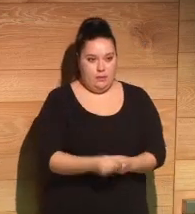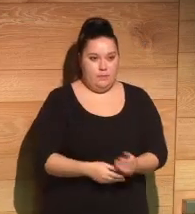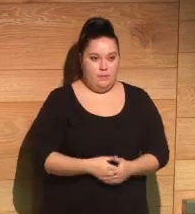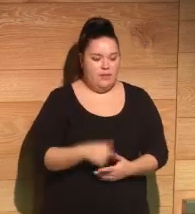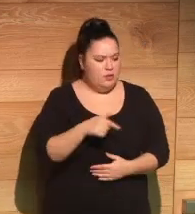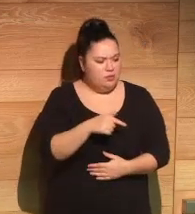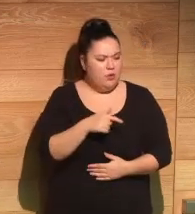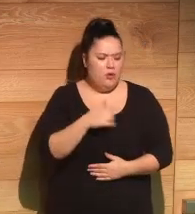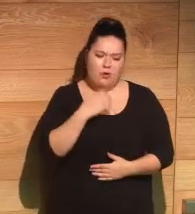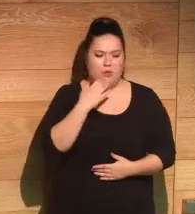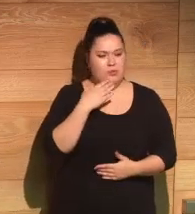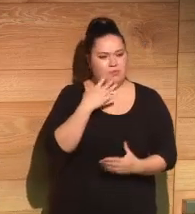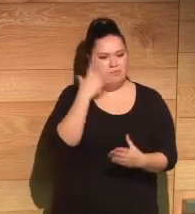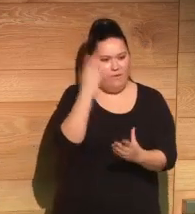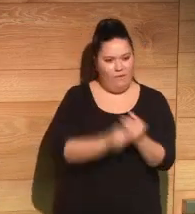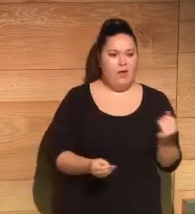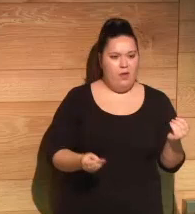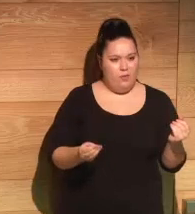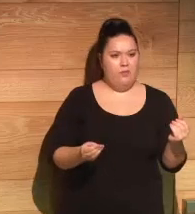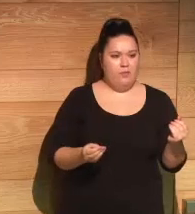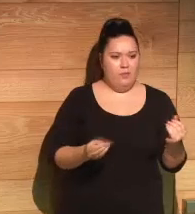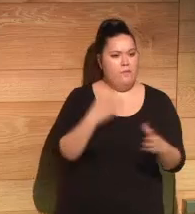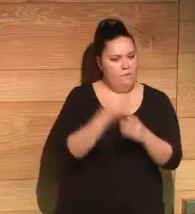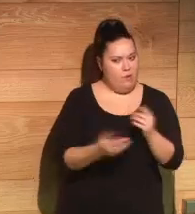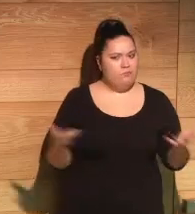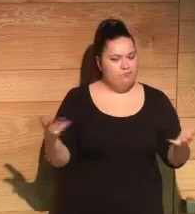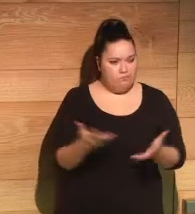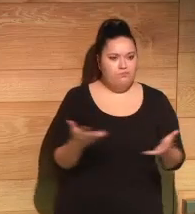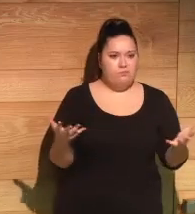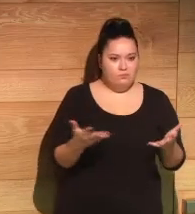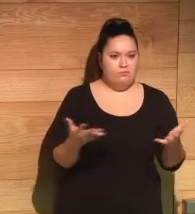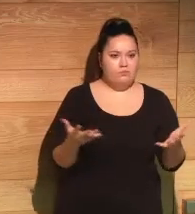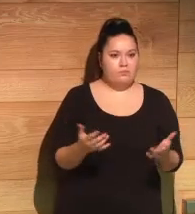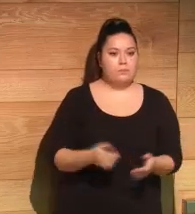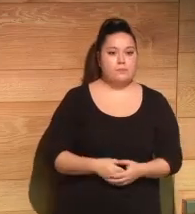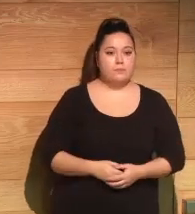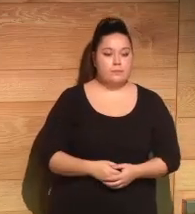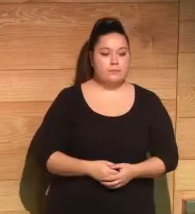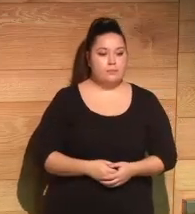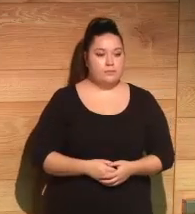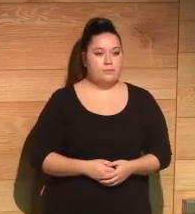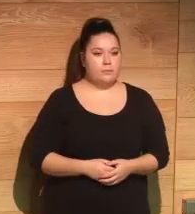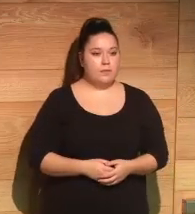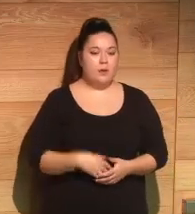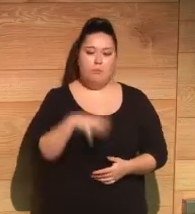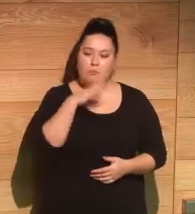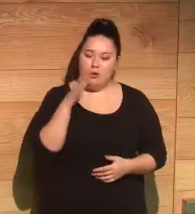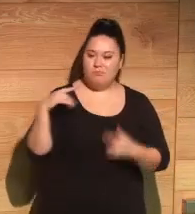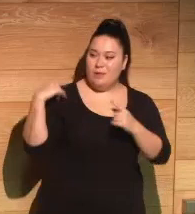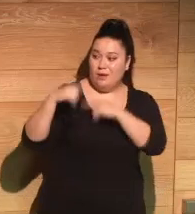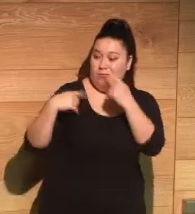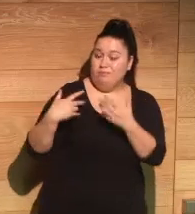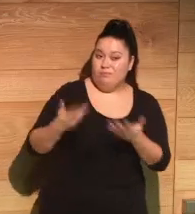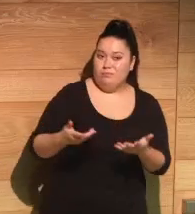que esto es una confusión y además una confusión grave, porque ahí las generaciones como